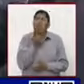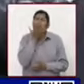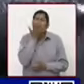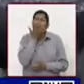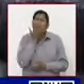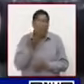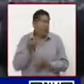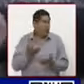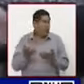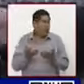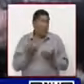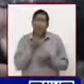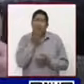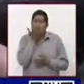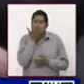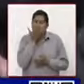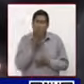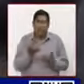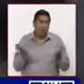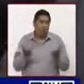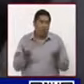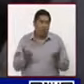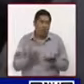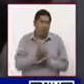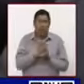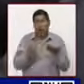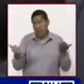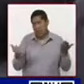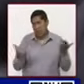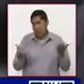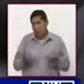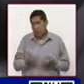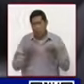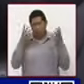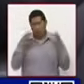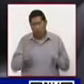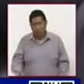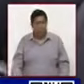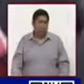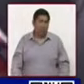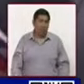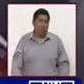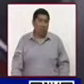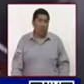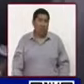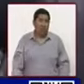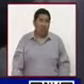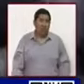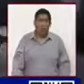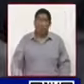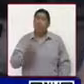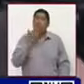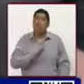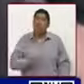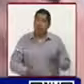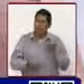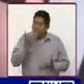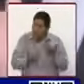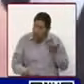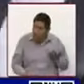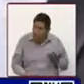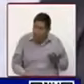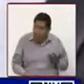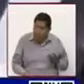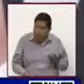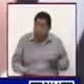quemó? Los pastizales, no digamos no, una parte nomás, no se ha quemado tanto, no mucho. ¿Usted no sabía de qué es un delito incendiar,